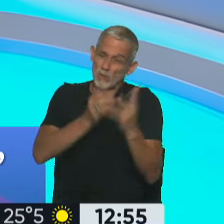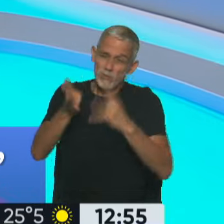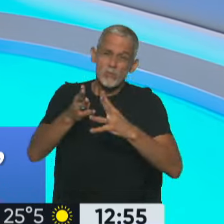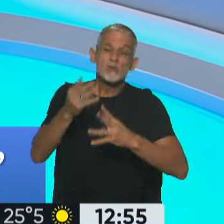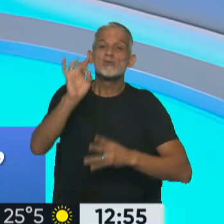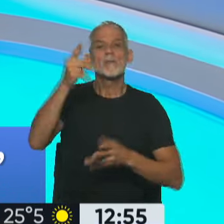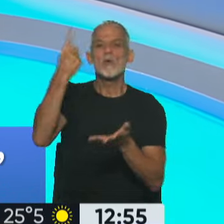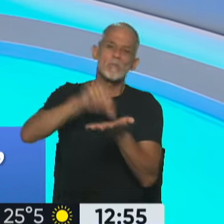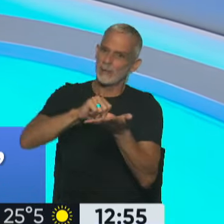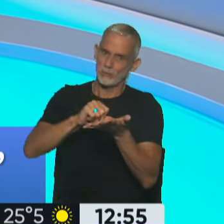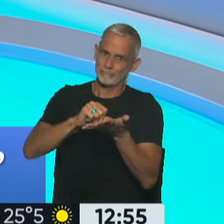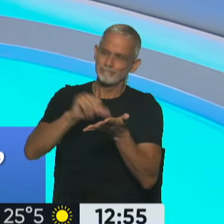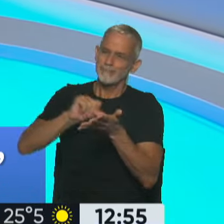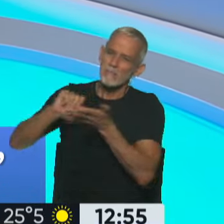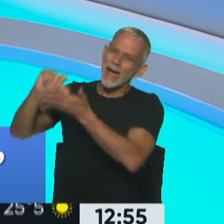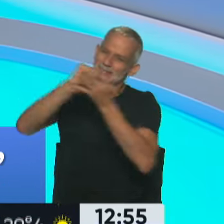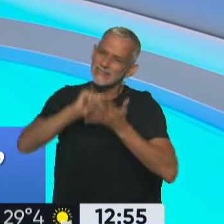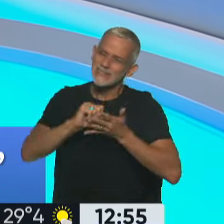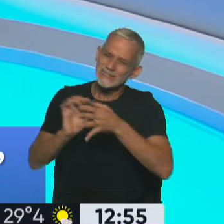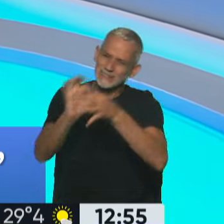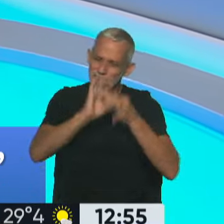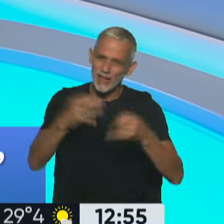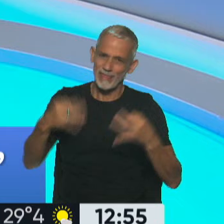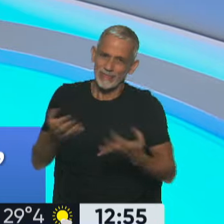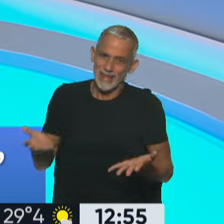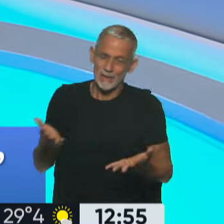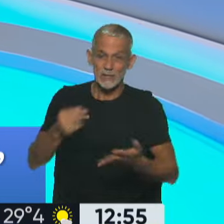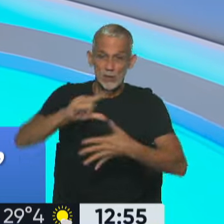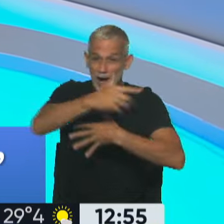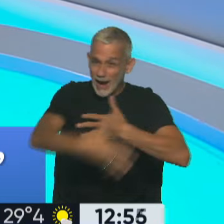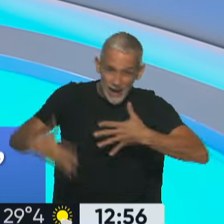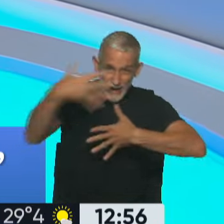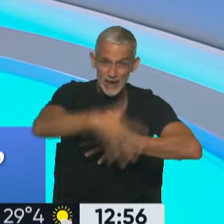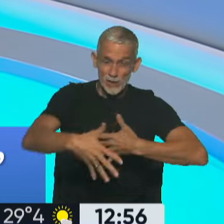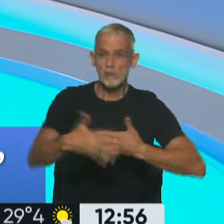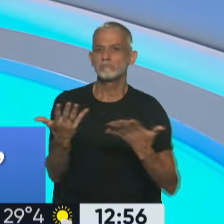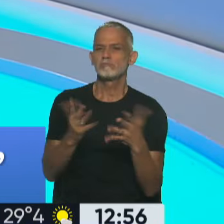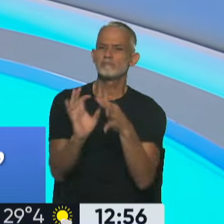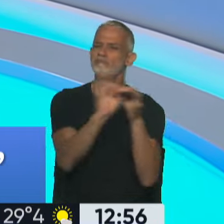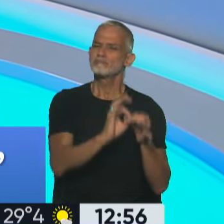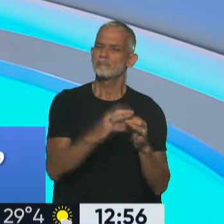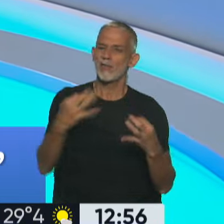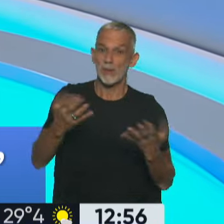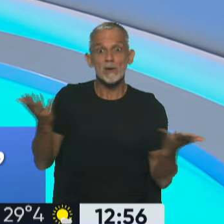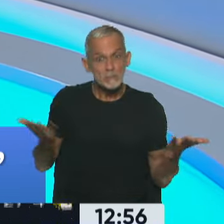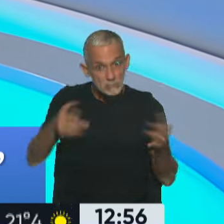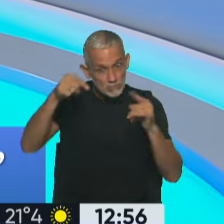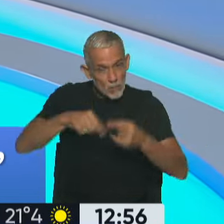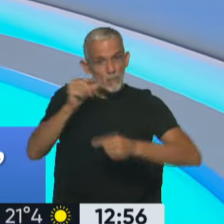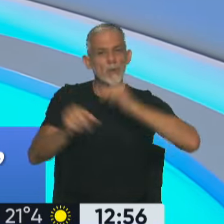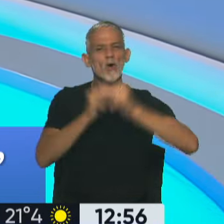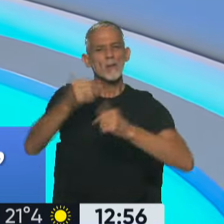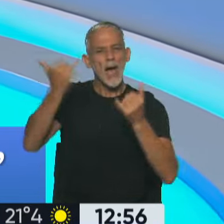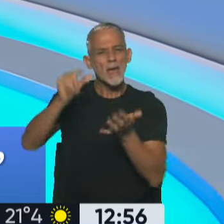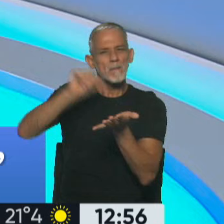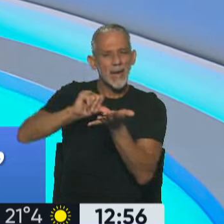multinacional. Es decir, es imperativo que toda la región trabaje en forma conjunta. Lo estamos haciendo. Hay